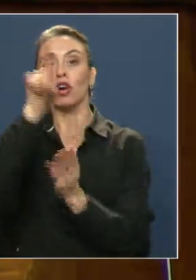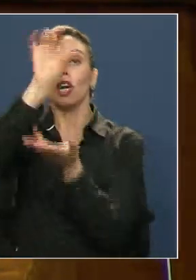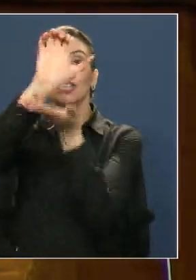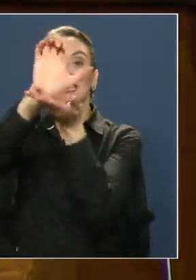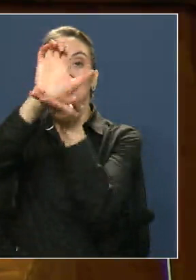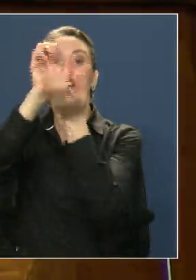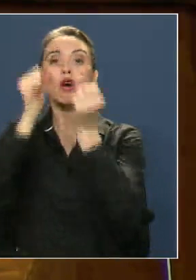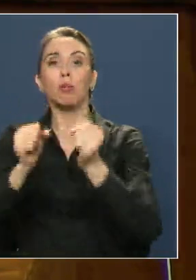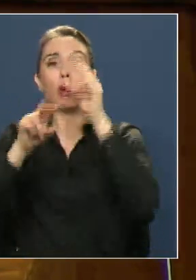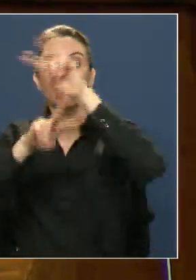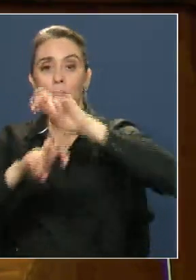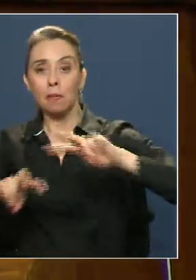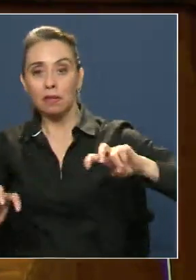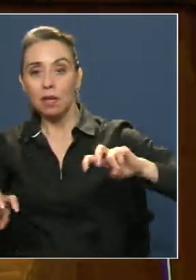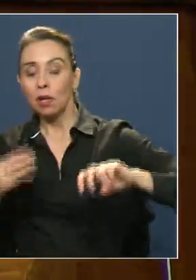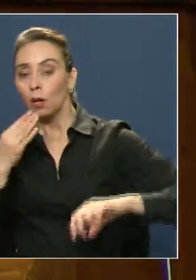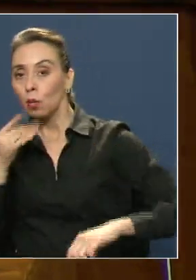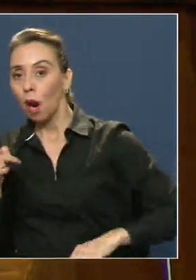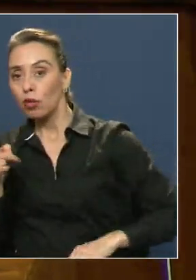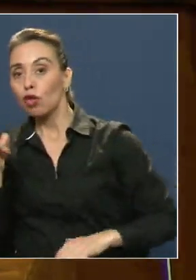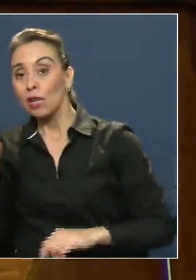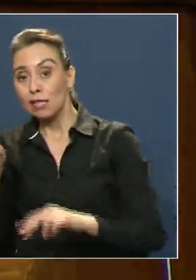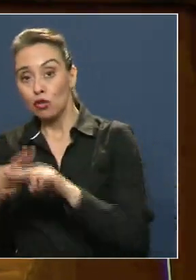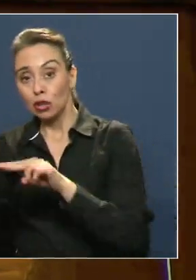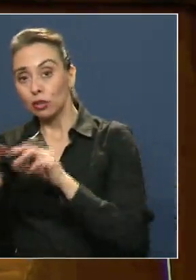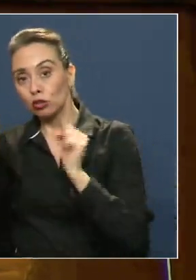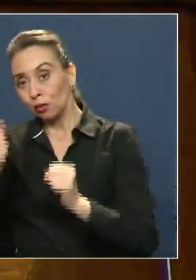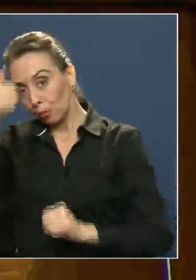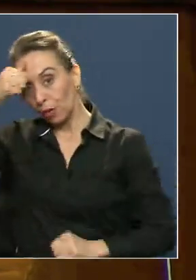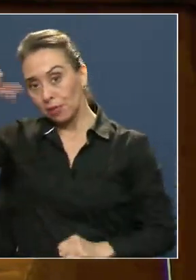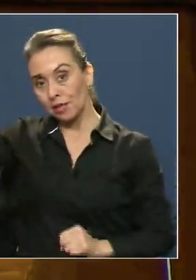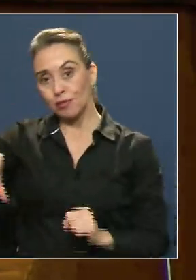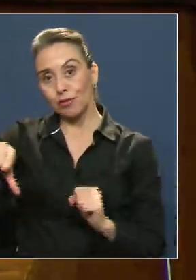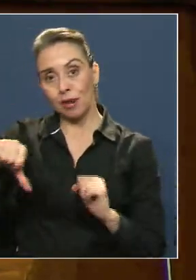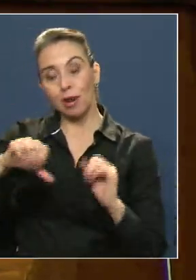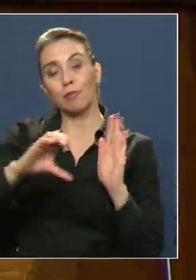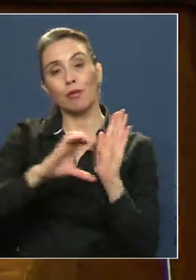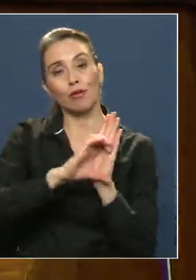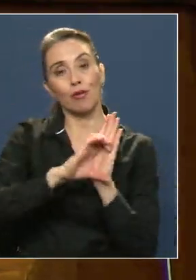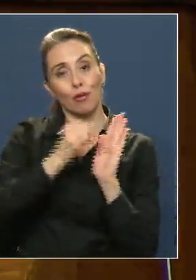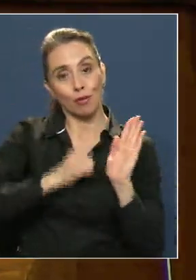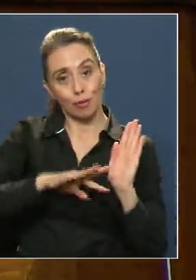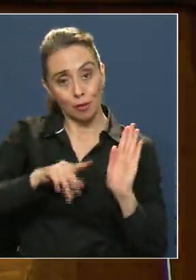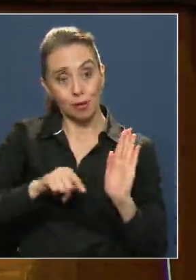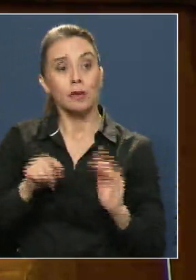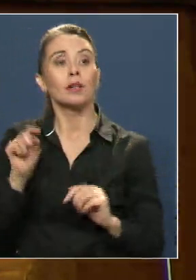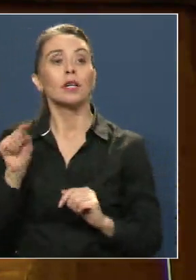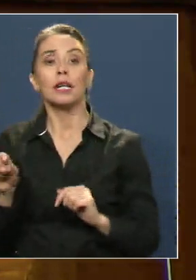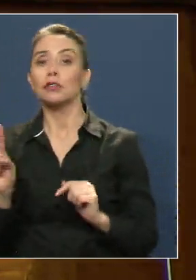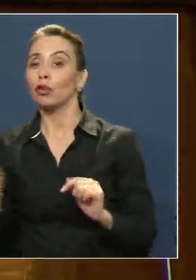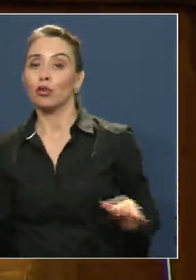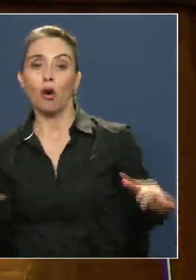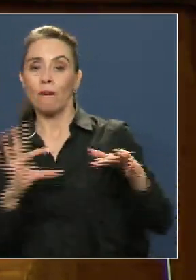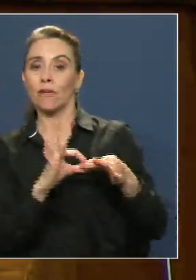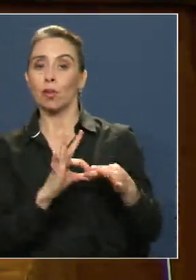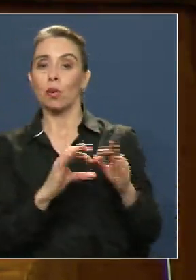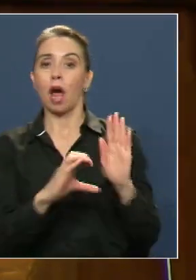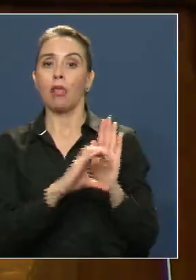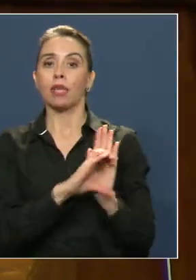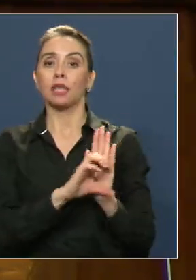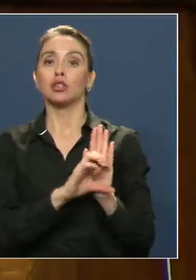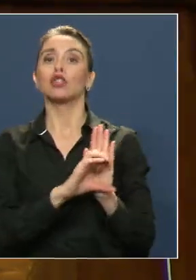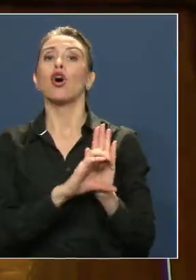para investigar hechos punibles. Por lo mismo, no se vincula al derecho constitucional